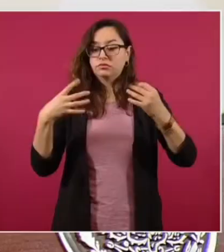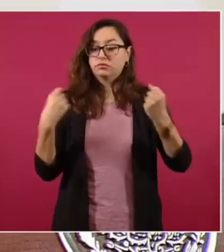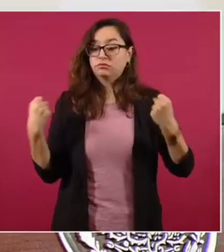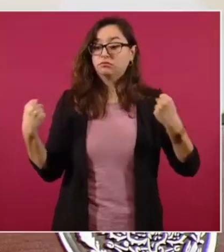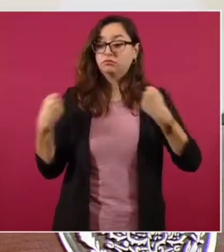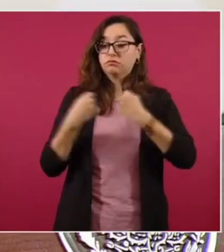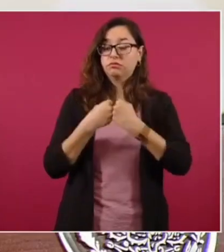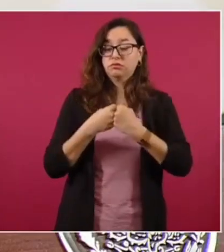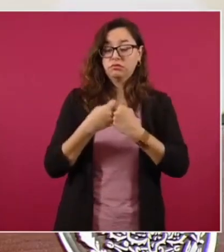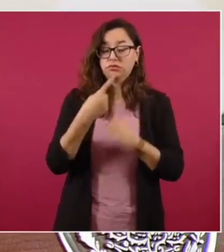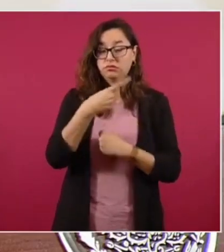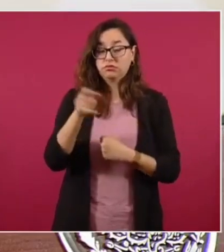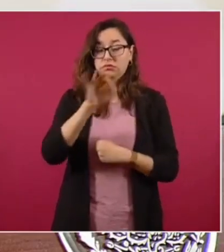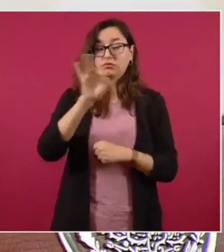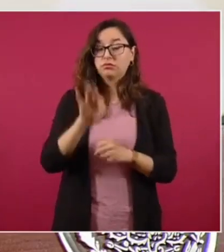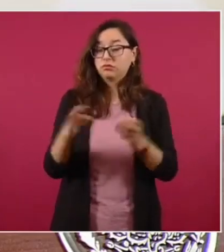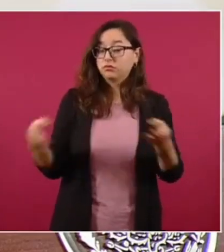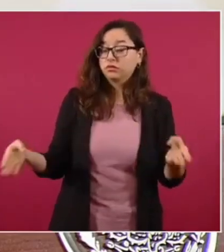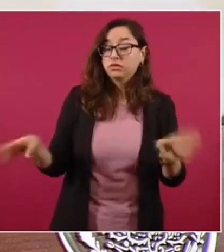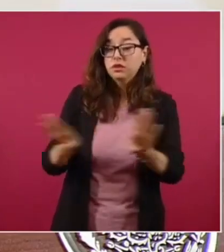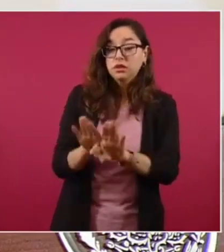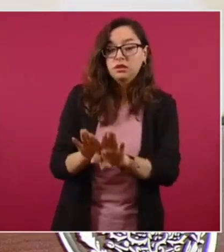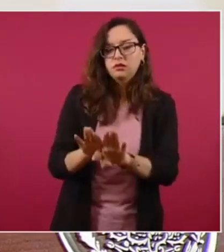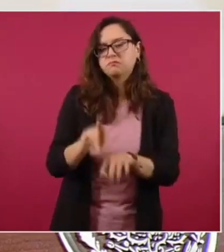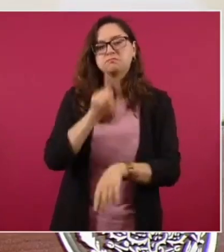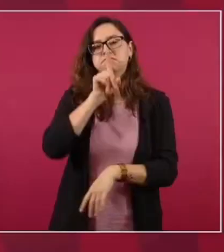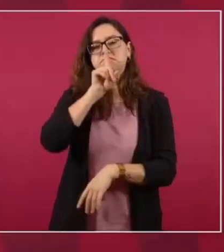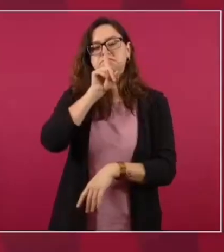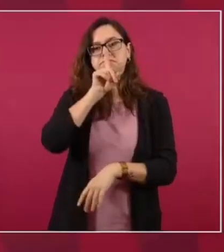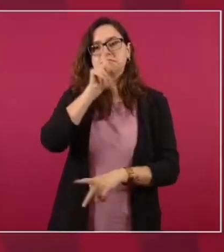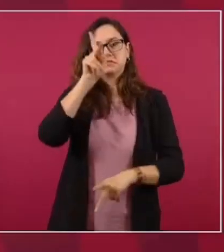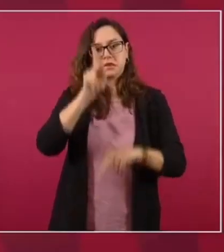nos ayudaron a conseguir equipos médicos,